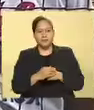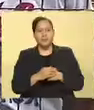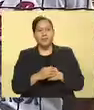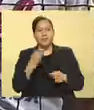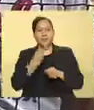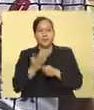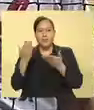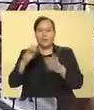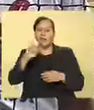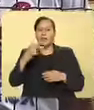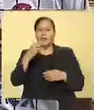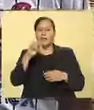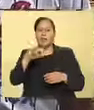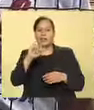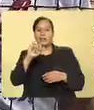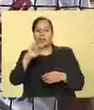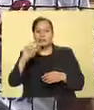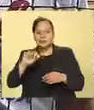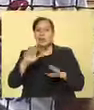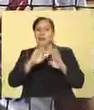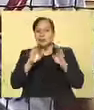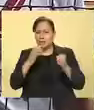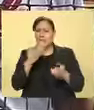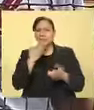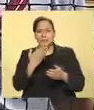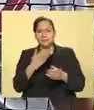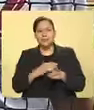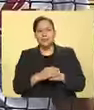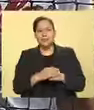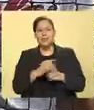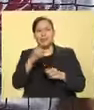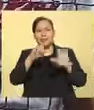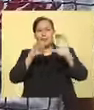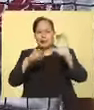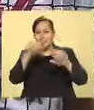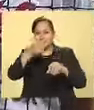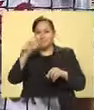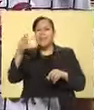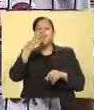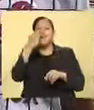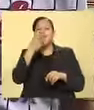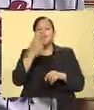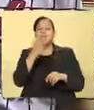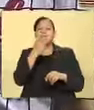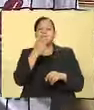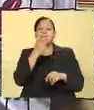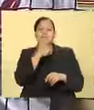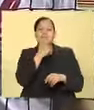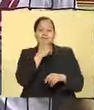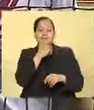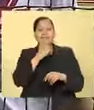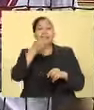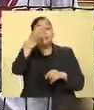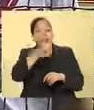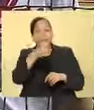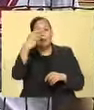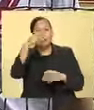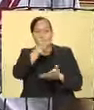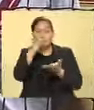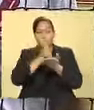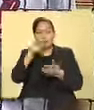Estoy con John Lindsay. ¿Cómo estás? Saludos, tu ciudad es. Perfecto. A ver, otra vez. Saludos a tu ciudad